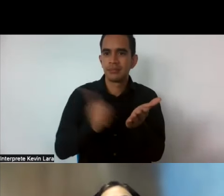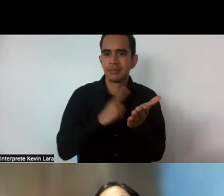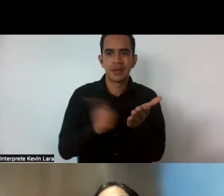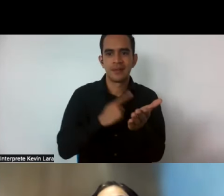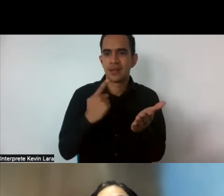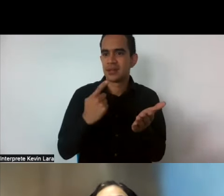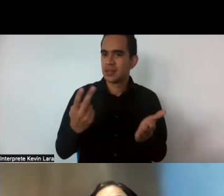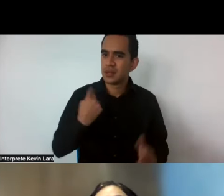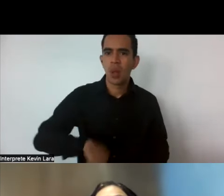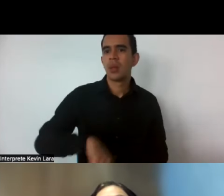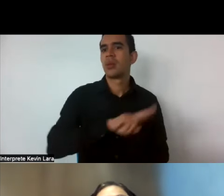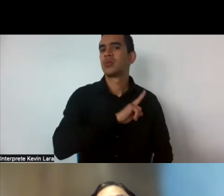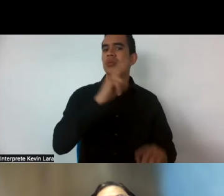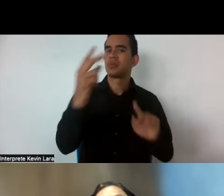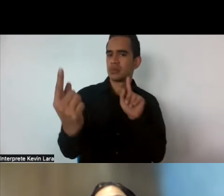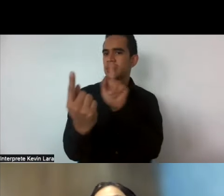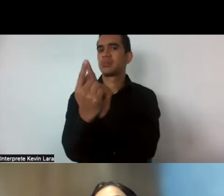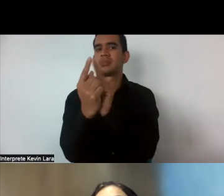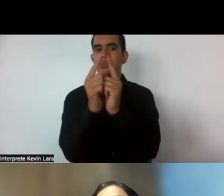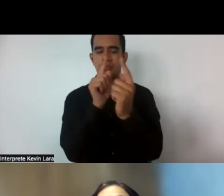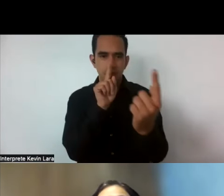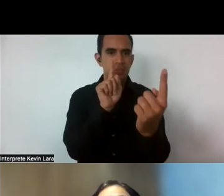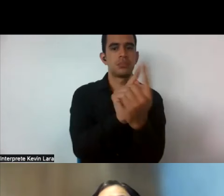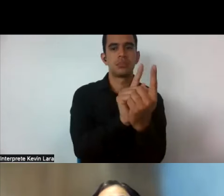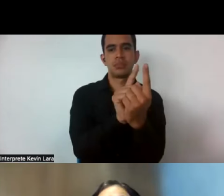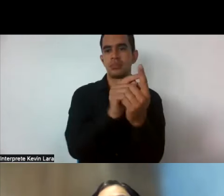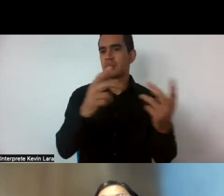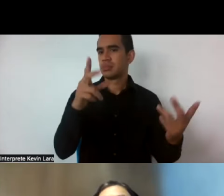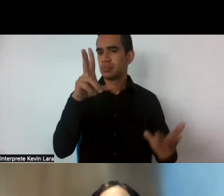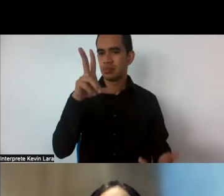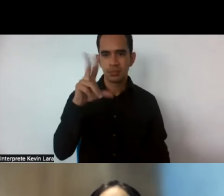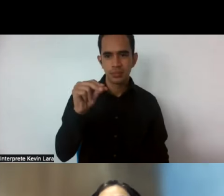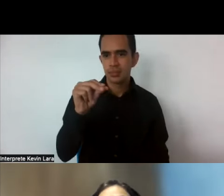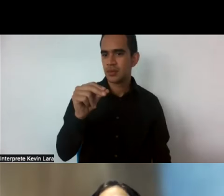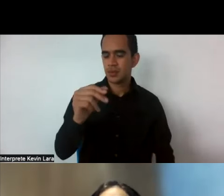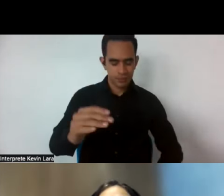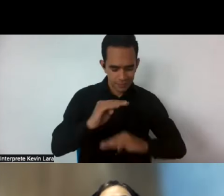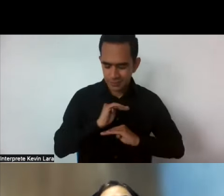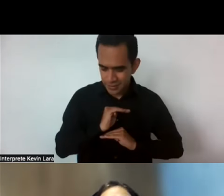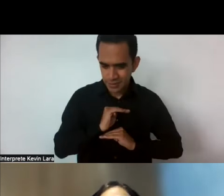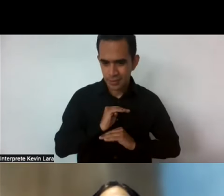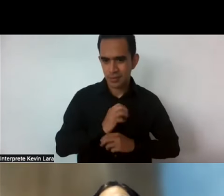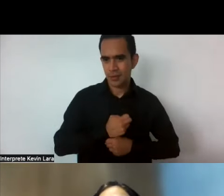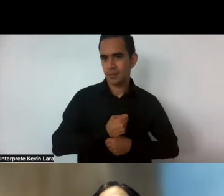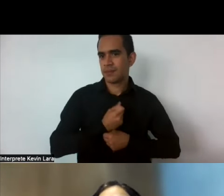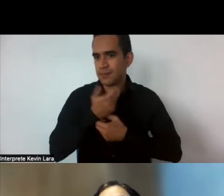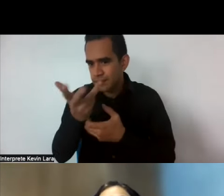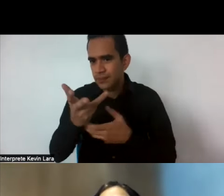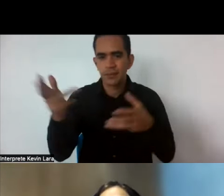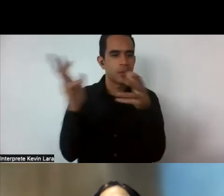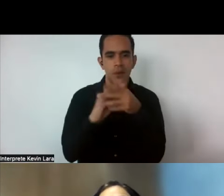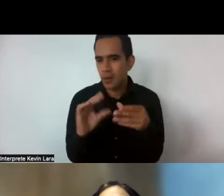vez en cuando y no nos sentimos con la capacidad de contarle nuestras propias cosas o nuestras intimidades.